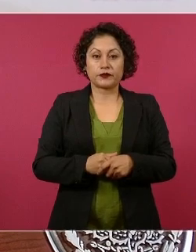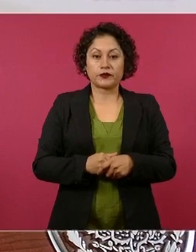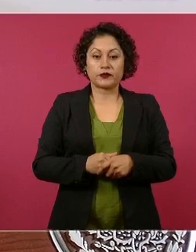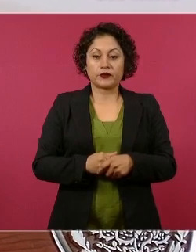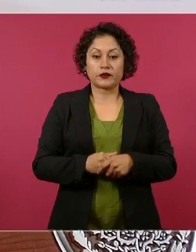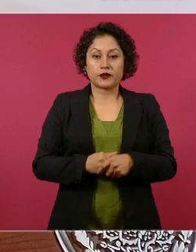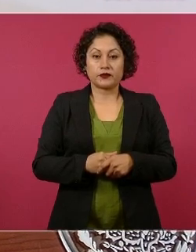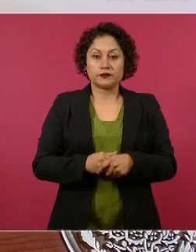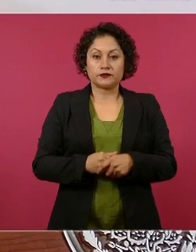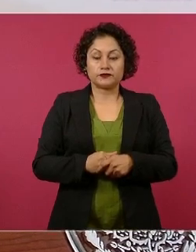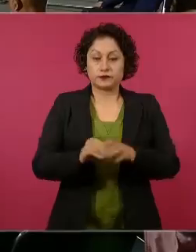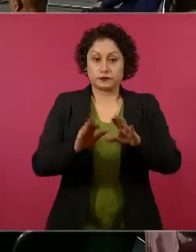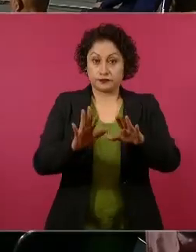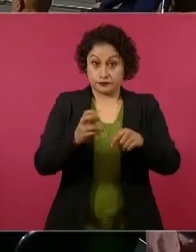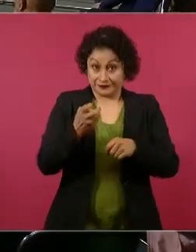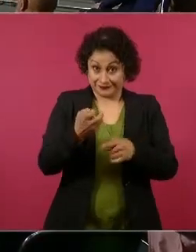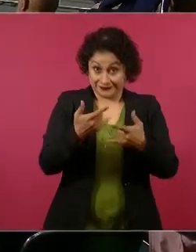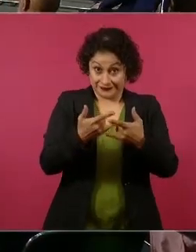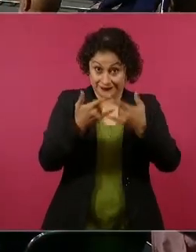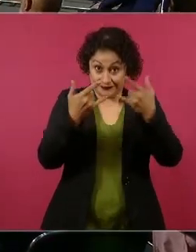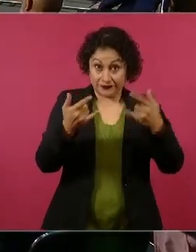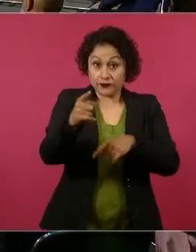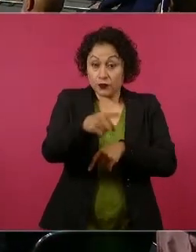esto lo pueden ustedes constatar.